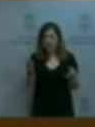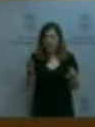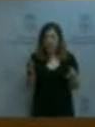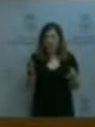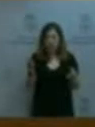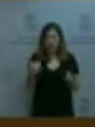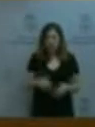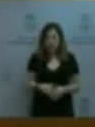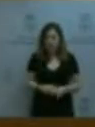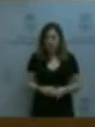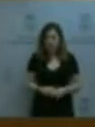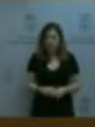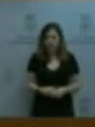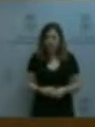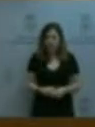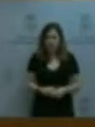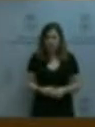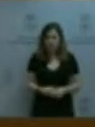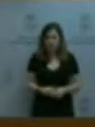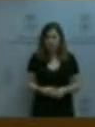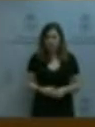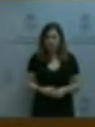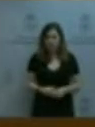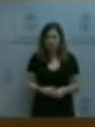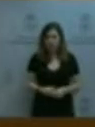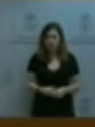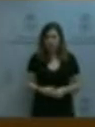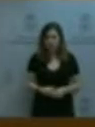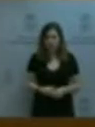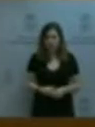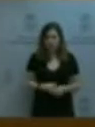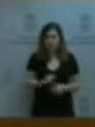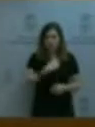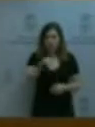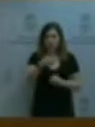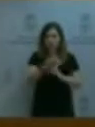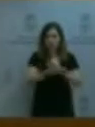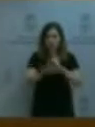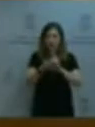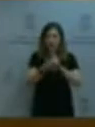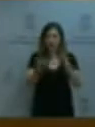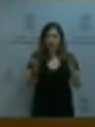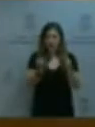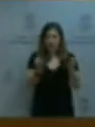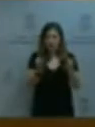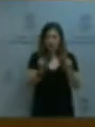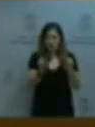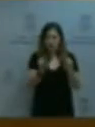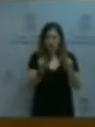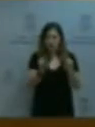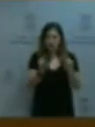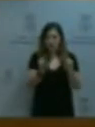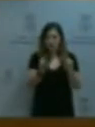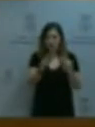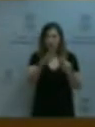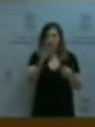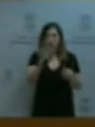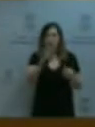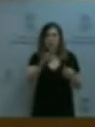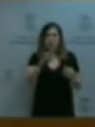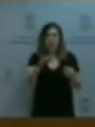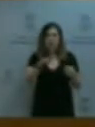Aquí se está hablando, se dijeron expresiones tan gruesas como burla del marco de actuación,